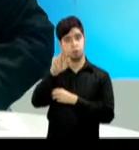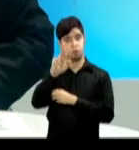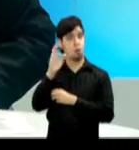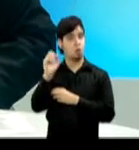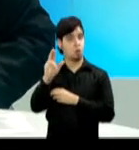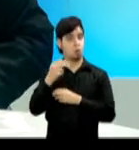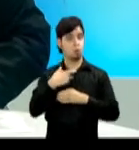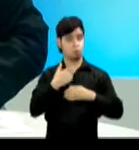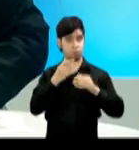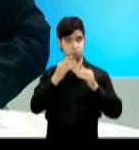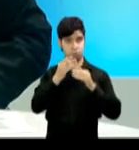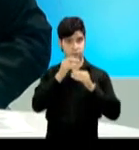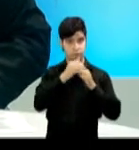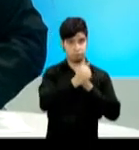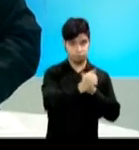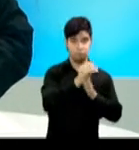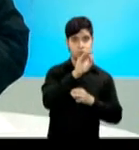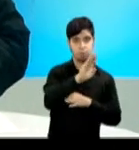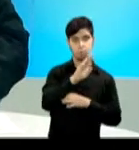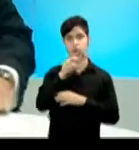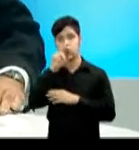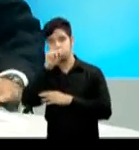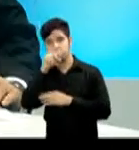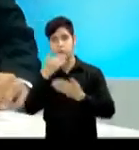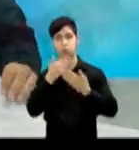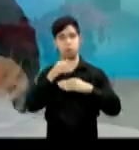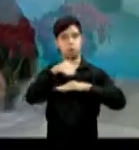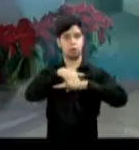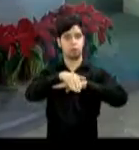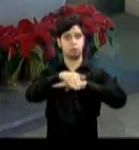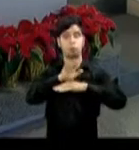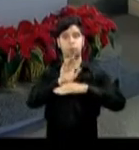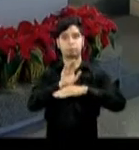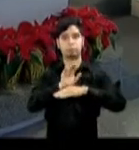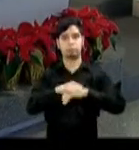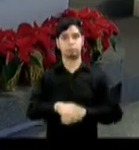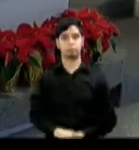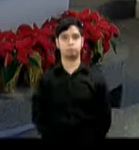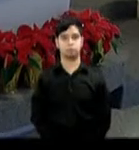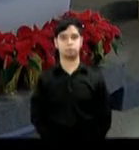y a través de nuestras páginas cibernéticas, tanto en Facebook como en Twitter. Buenas tardes.